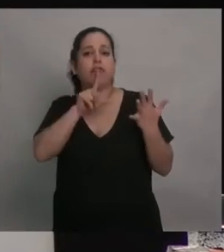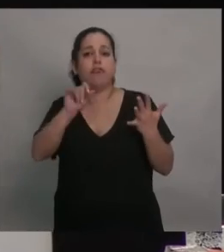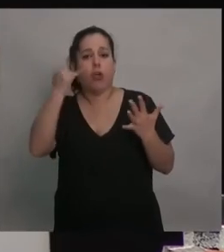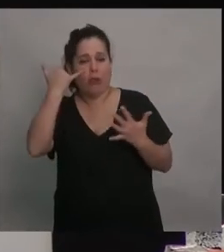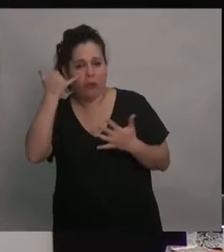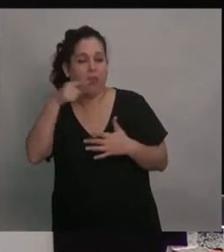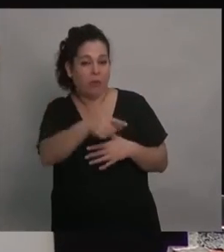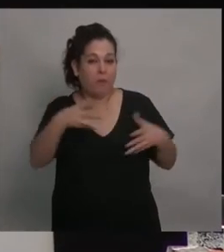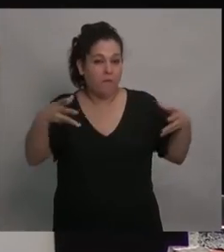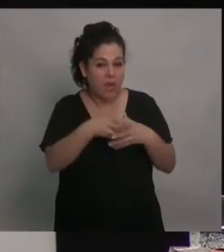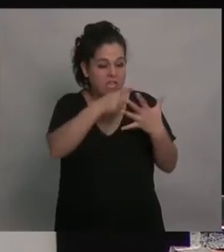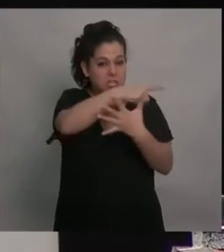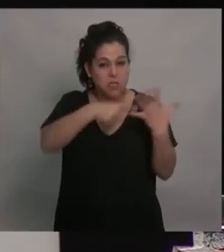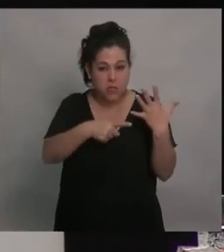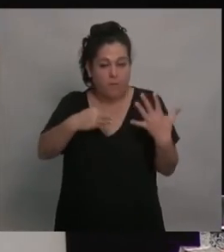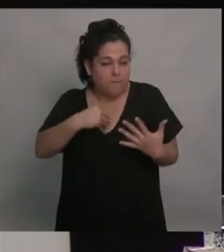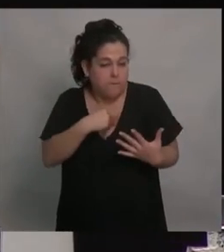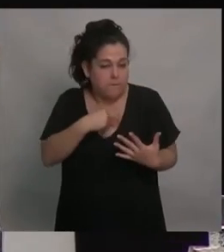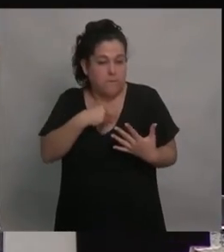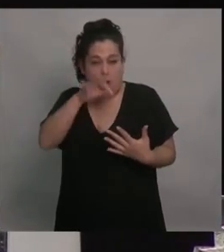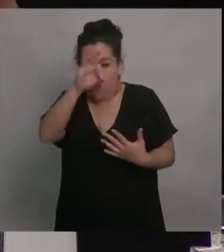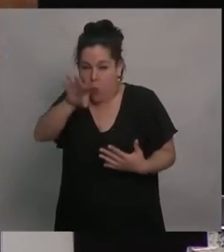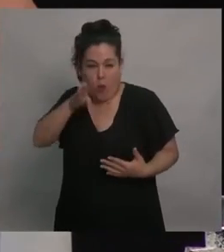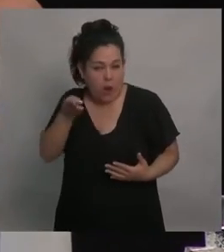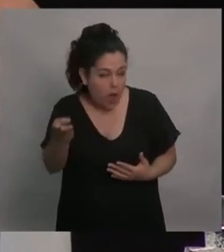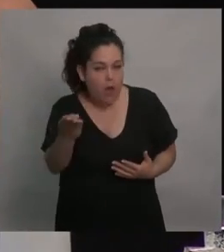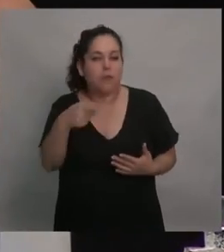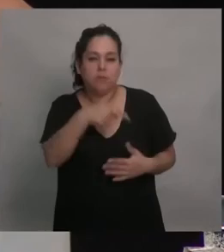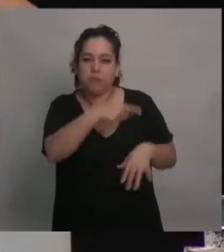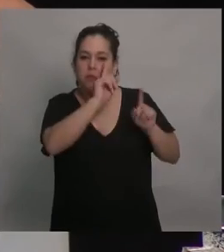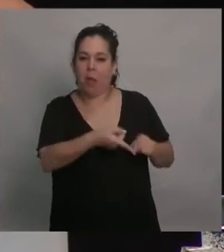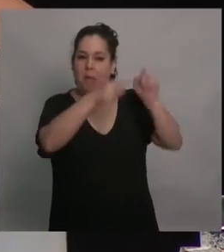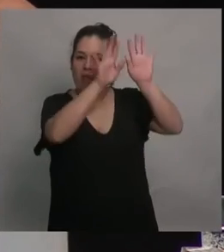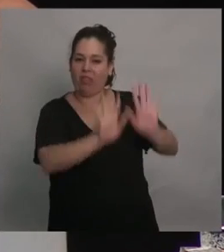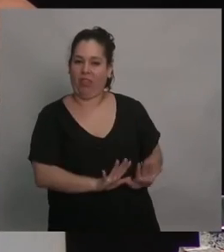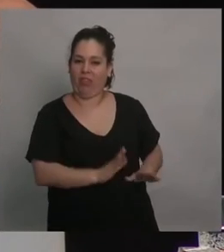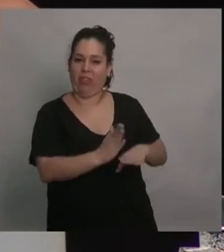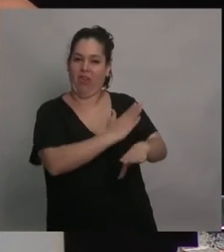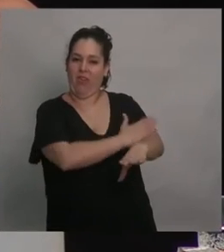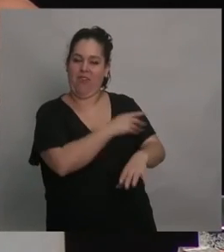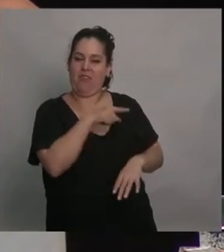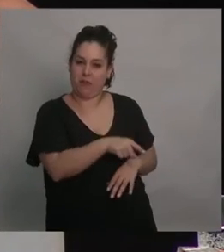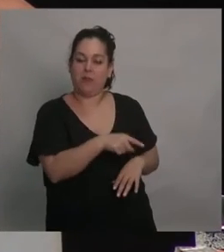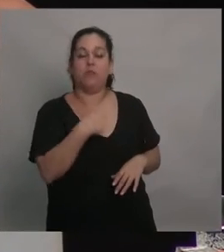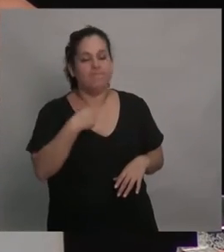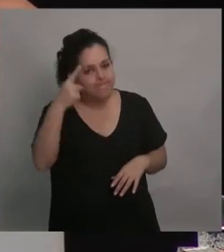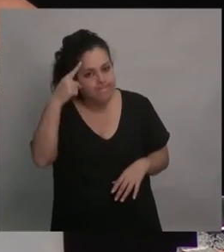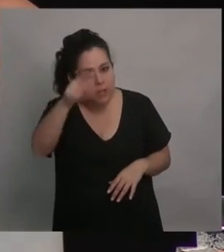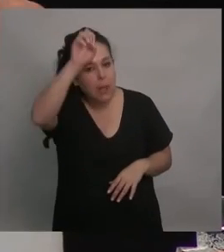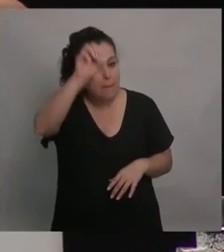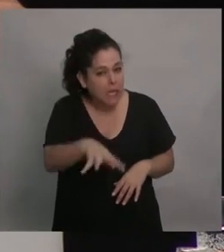héroes también se forman. Y creo que en ello está presente